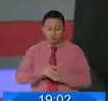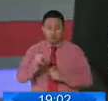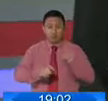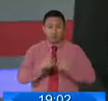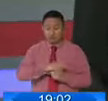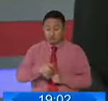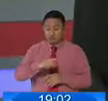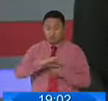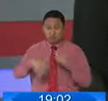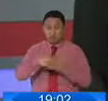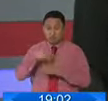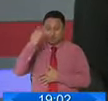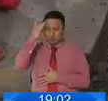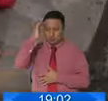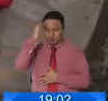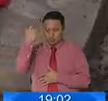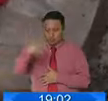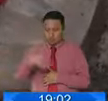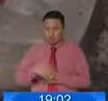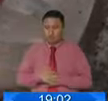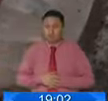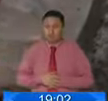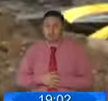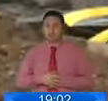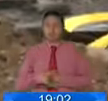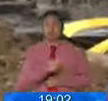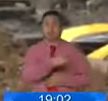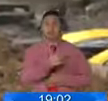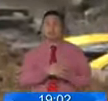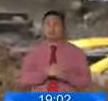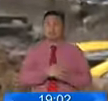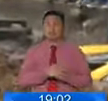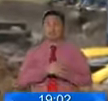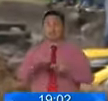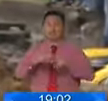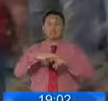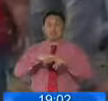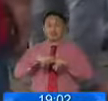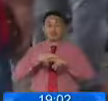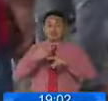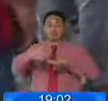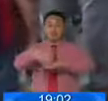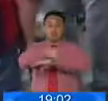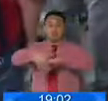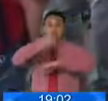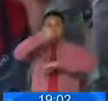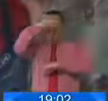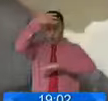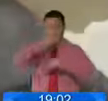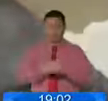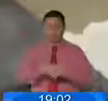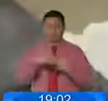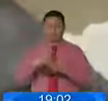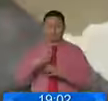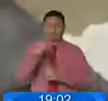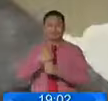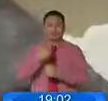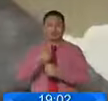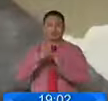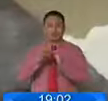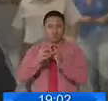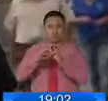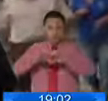sorpresa en la urbe. Así quedó este taxi en una céntrica calle de Santo Domingo, donde se realizaban trabajos de